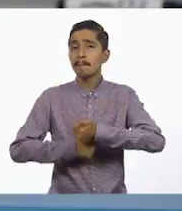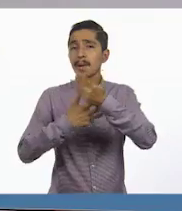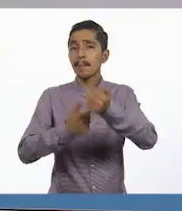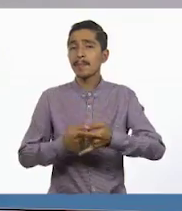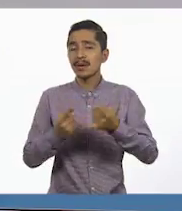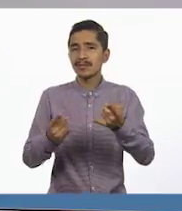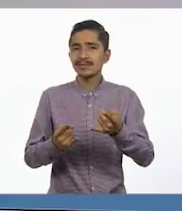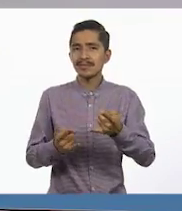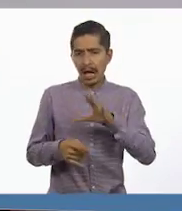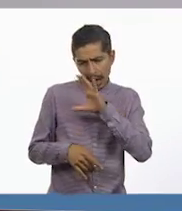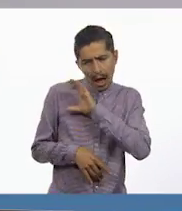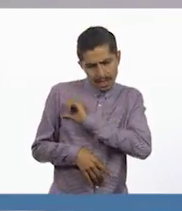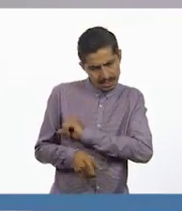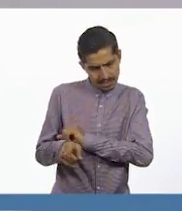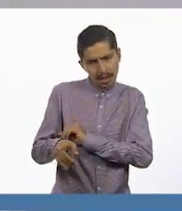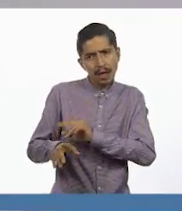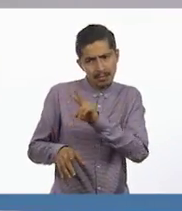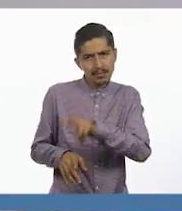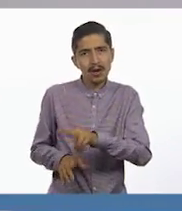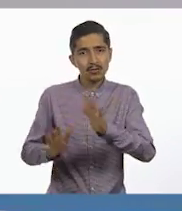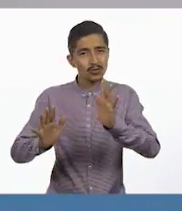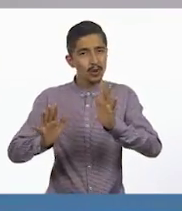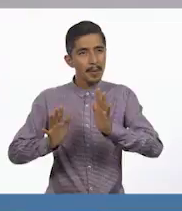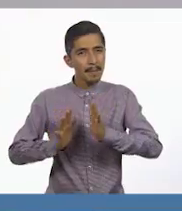va a encantar, Ton, porque preparé una